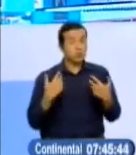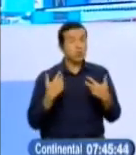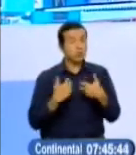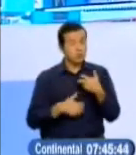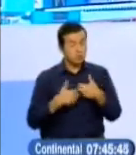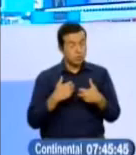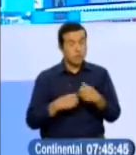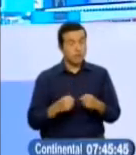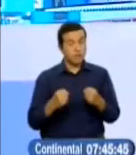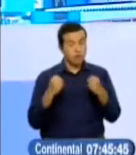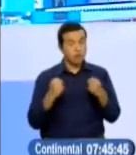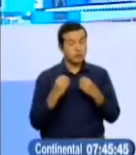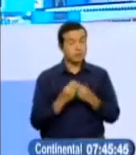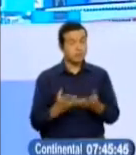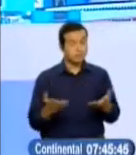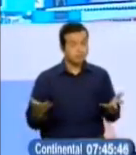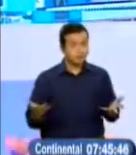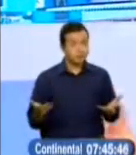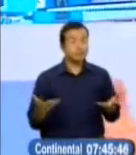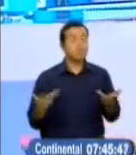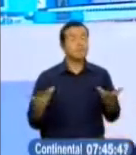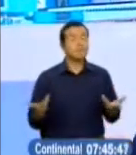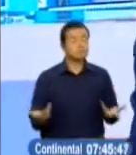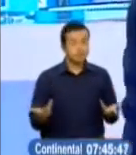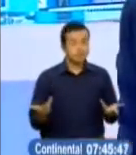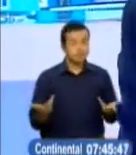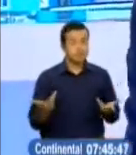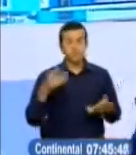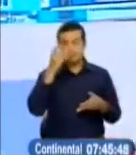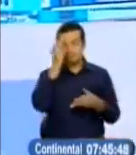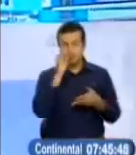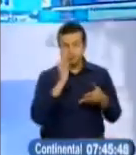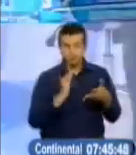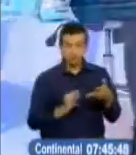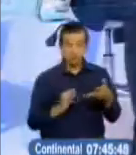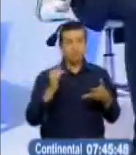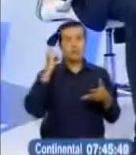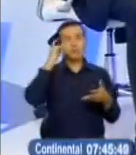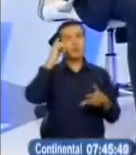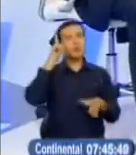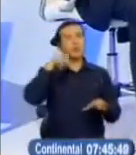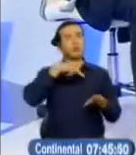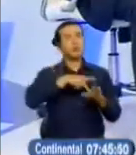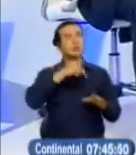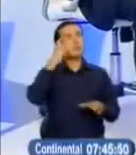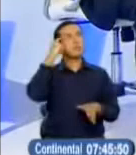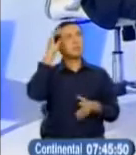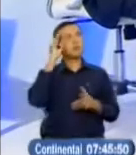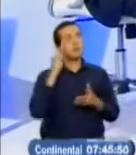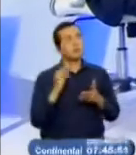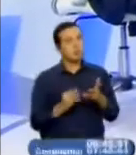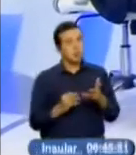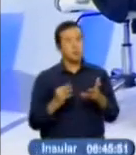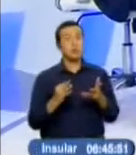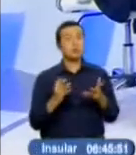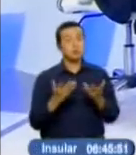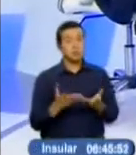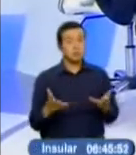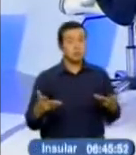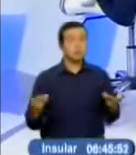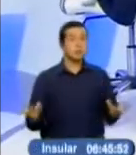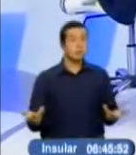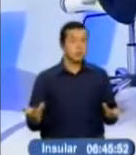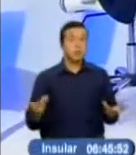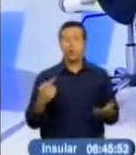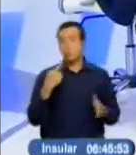ciudades entonces en el promedio y siempre un pensador de la estadística es una ciencia perversa que